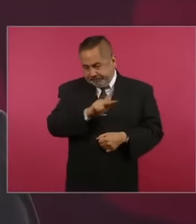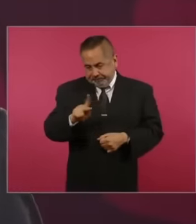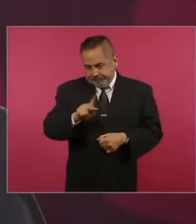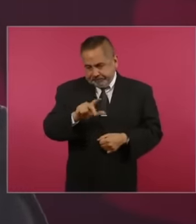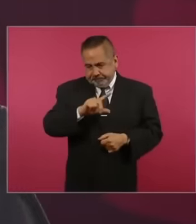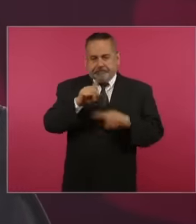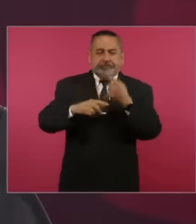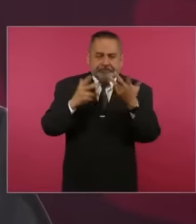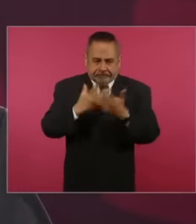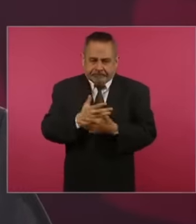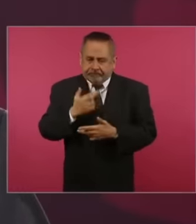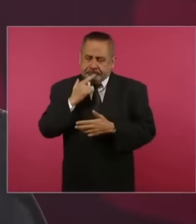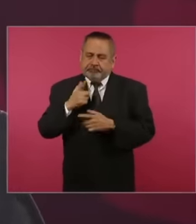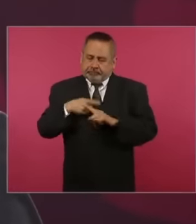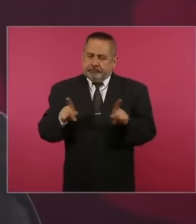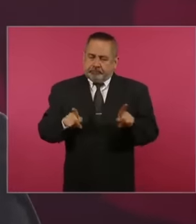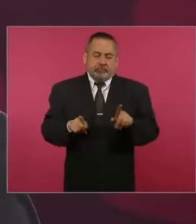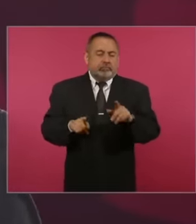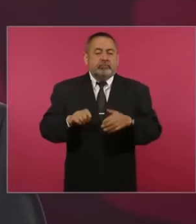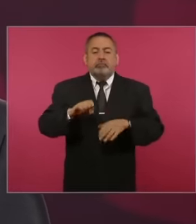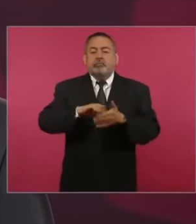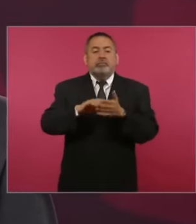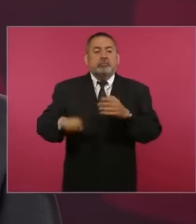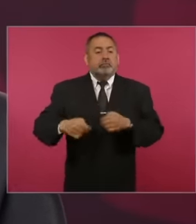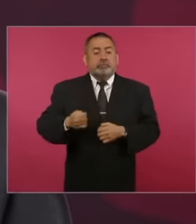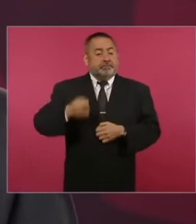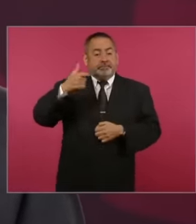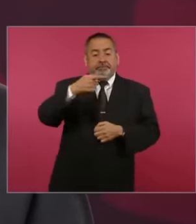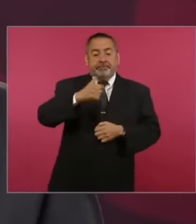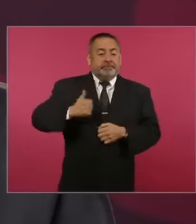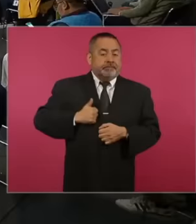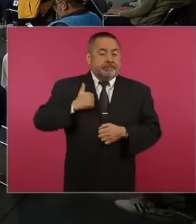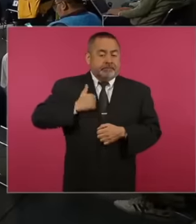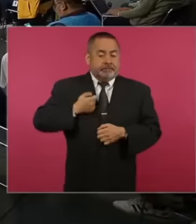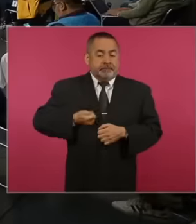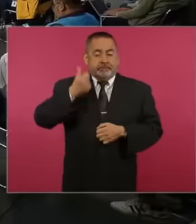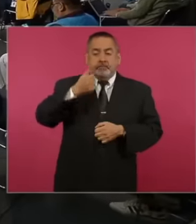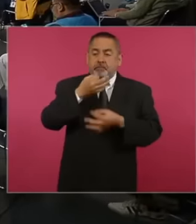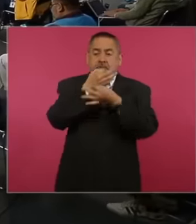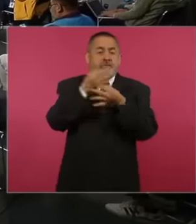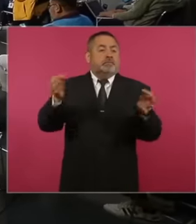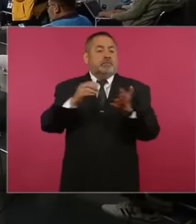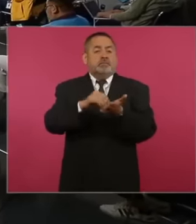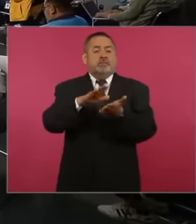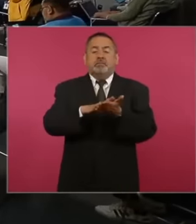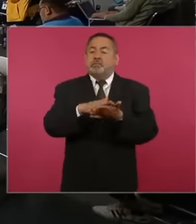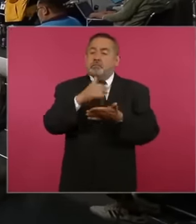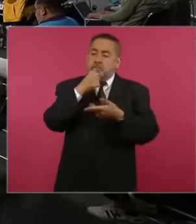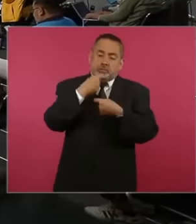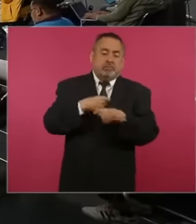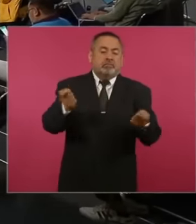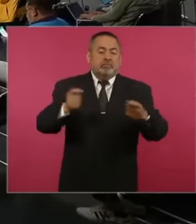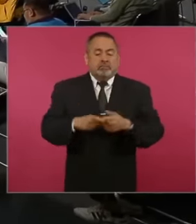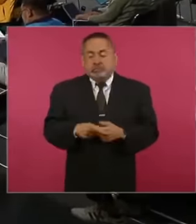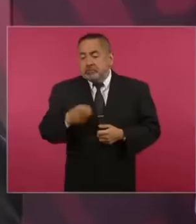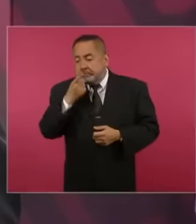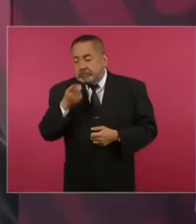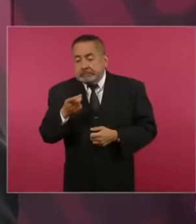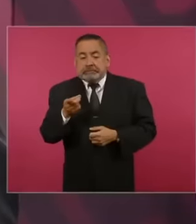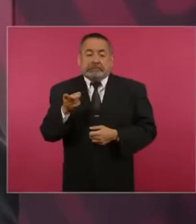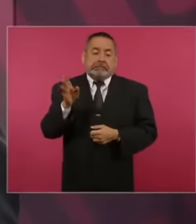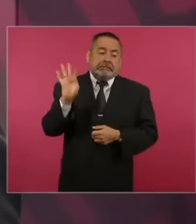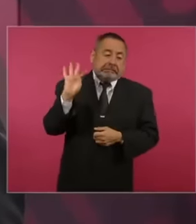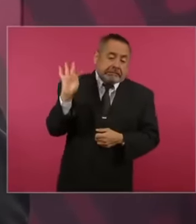Porque en el caso del primer comunicado de Canadá hablaba de la posible